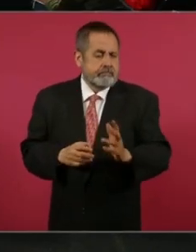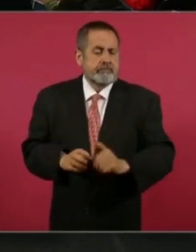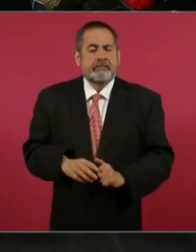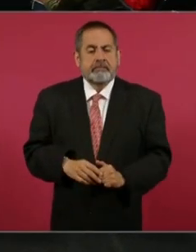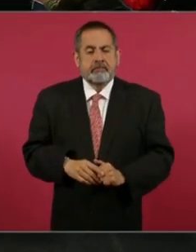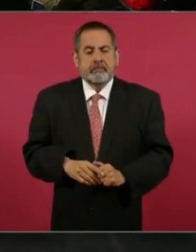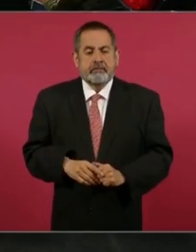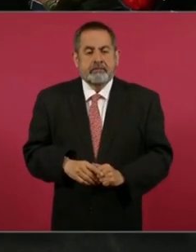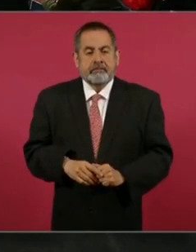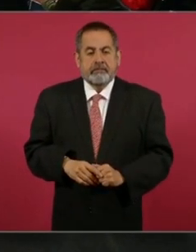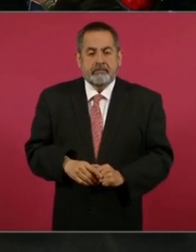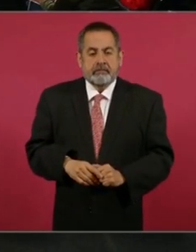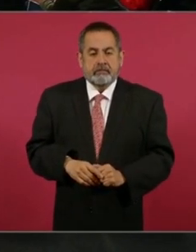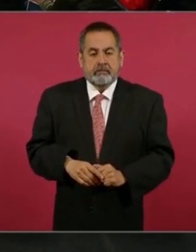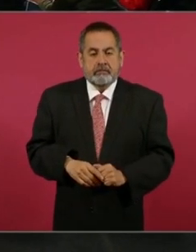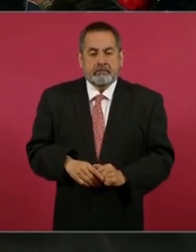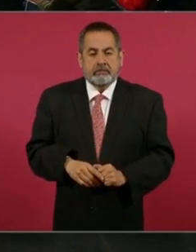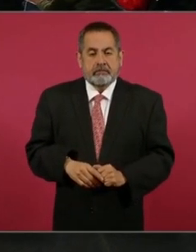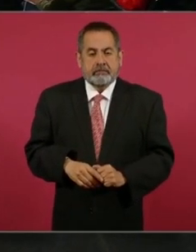Entonces,